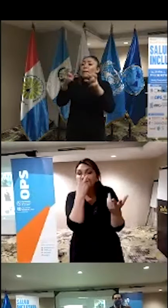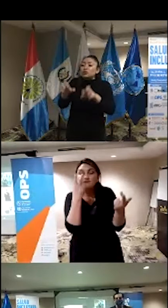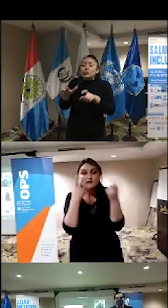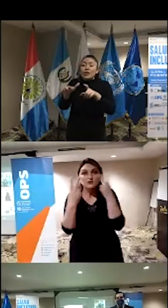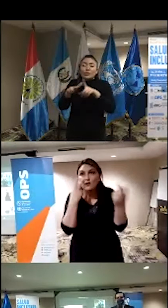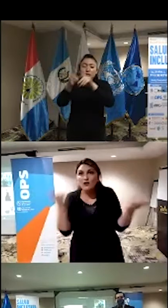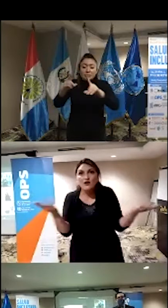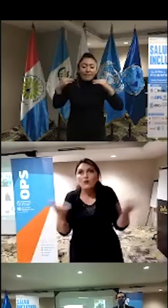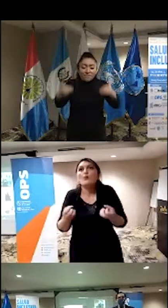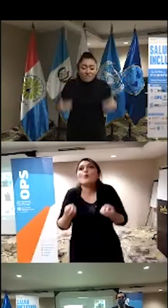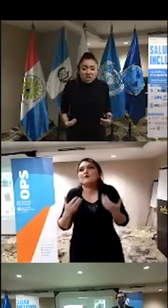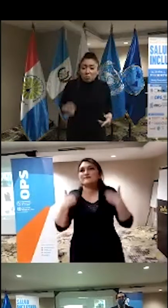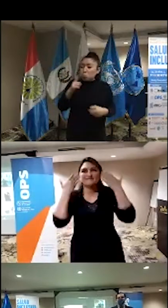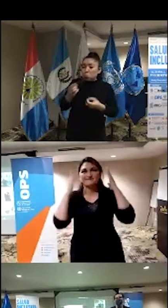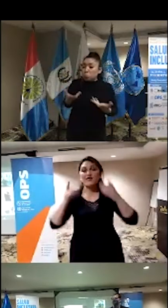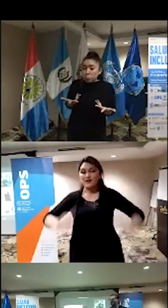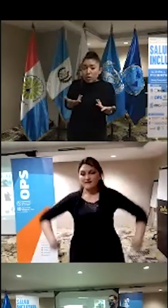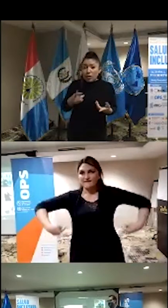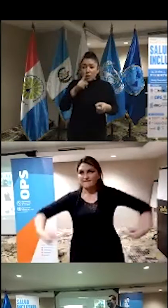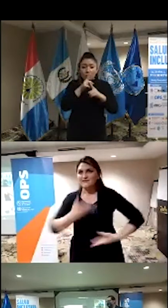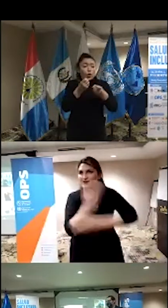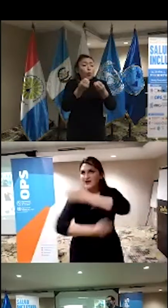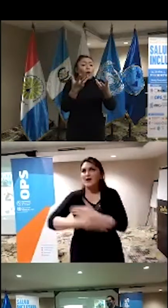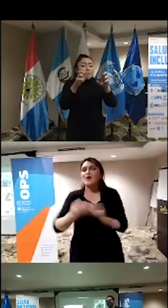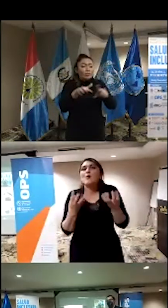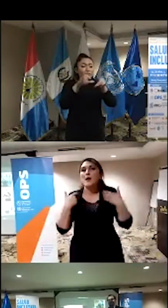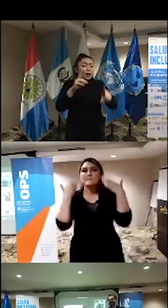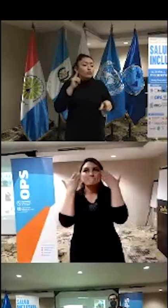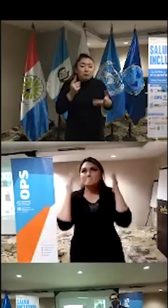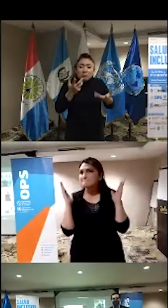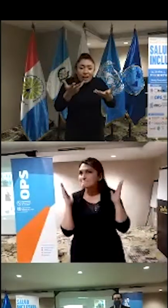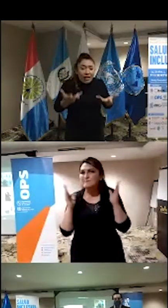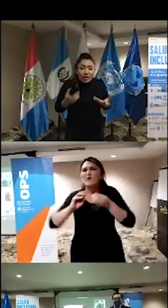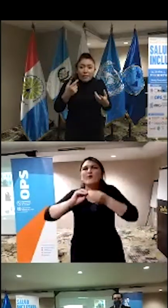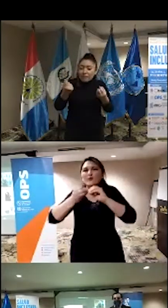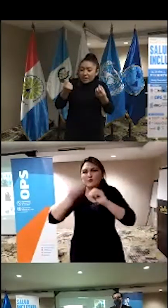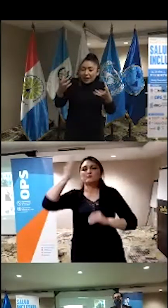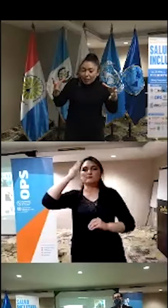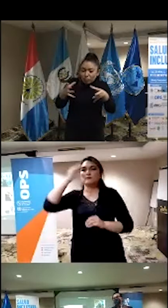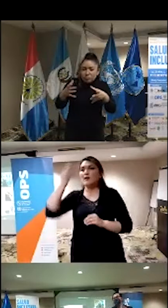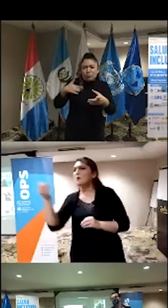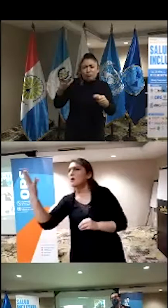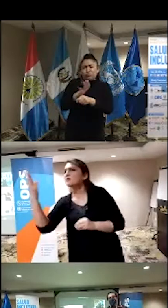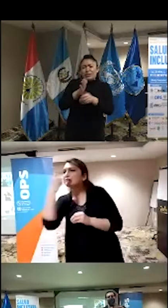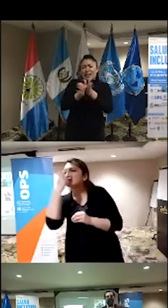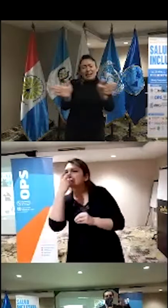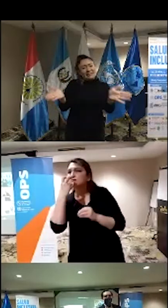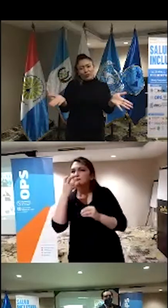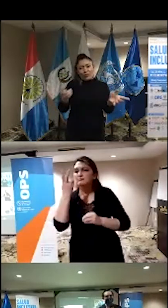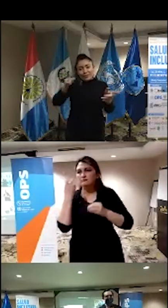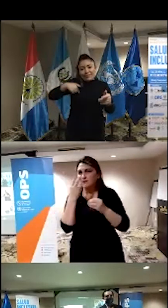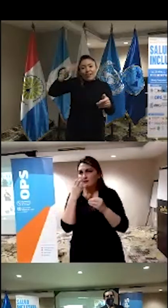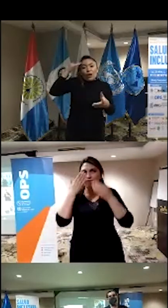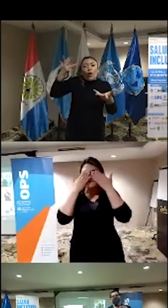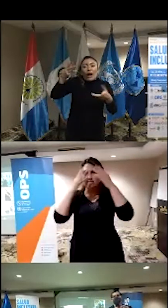Y si somos muy buenos para los números, seguramente nos lo vamos a memorizar, pero de ahí esto no va a pasar. Si estos datos realmente no